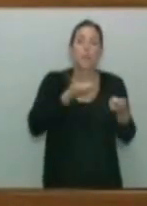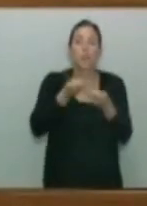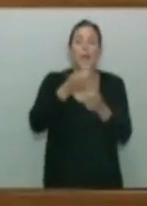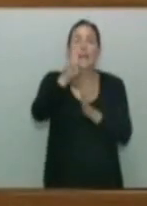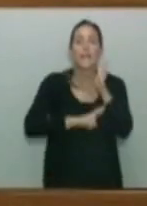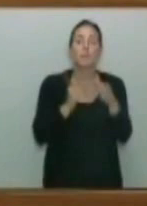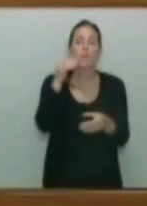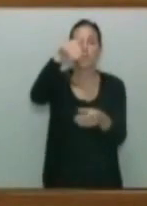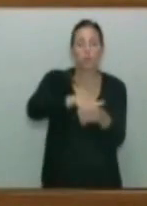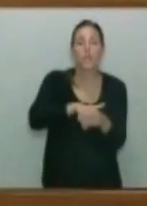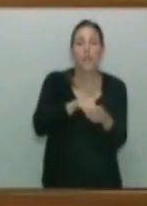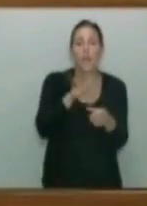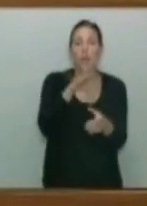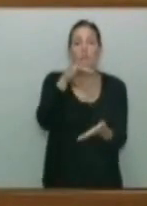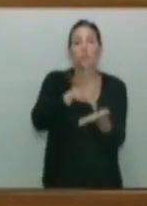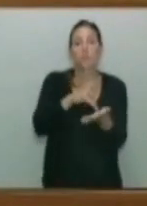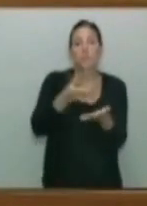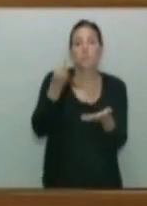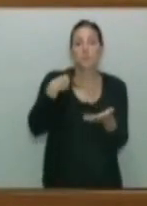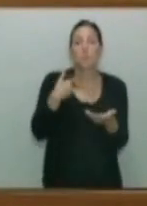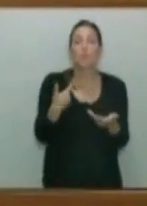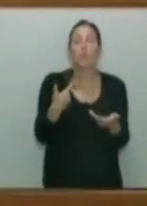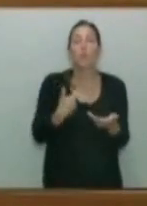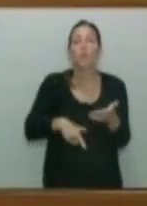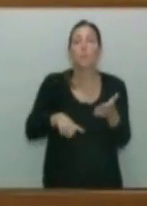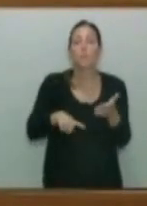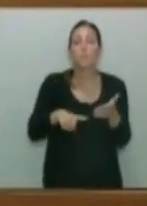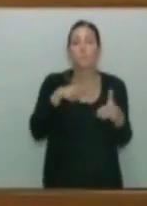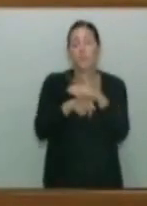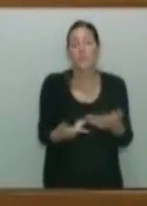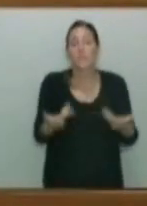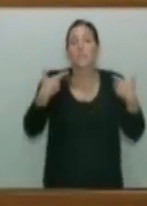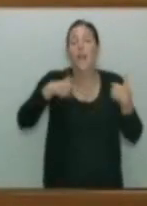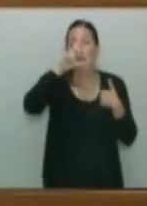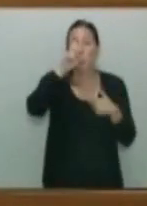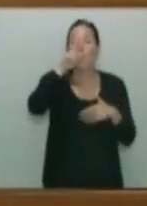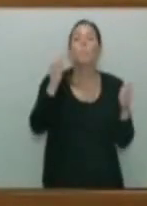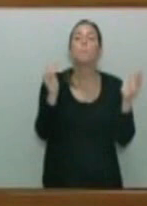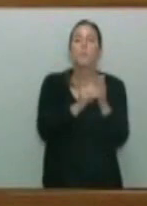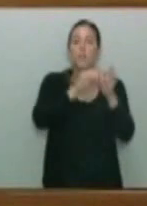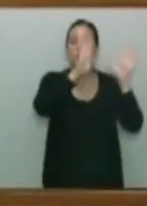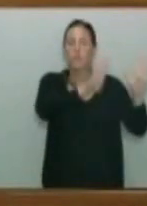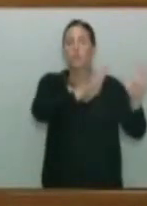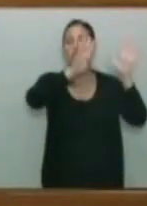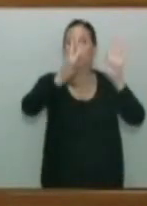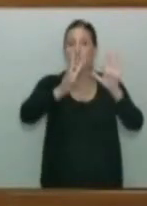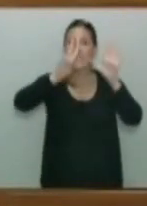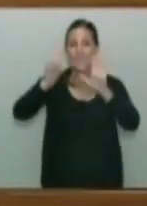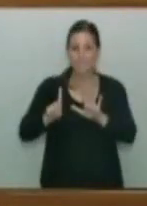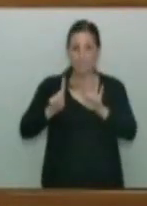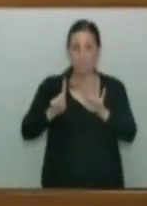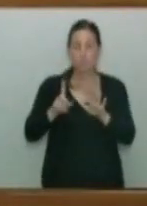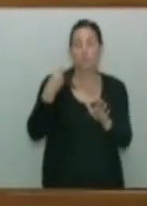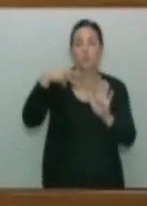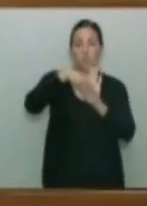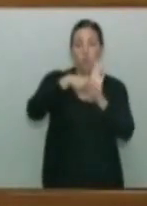electoral puede tener en este momento el legislador del año 1986. Esa es la norma que ustedes